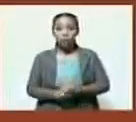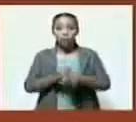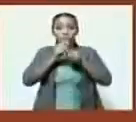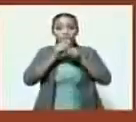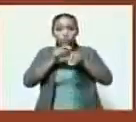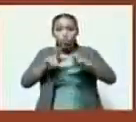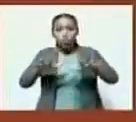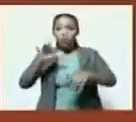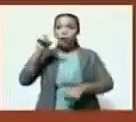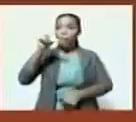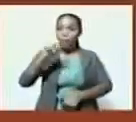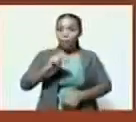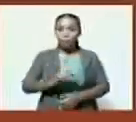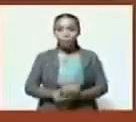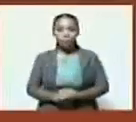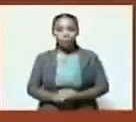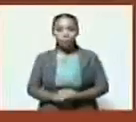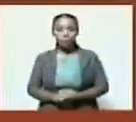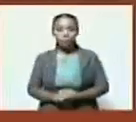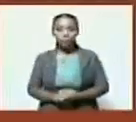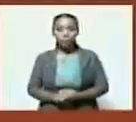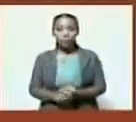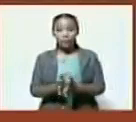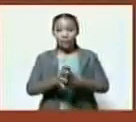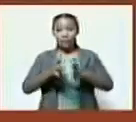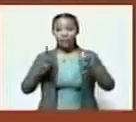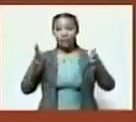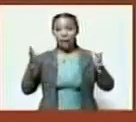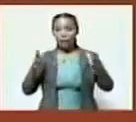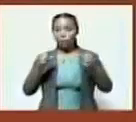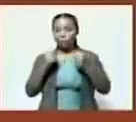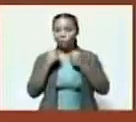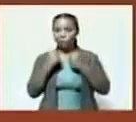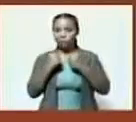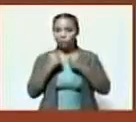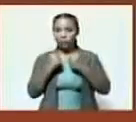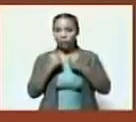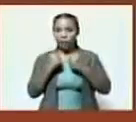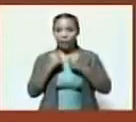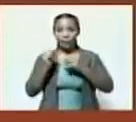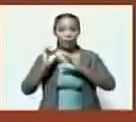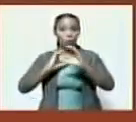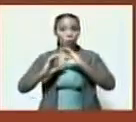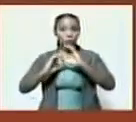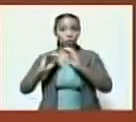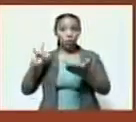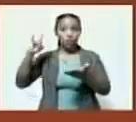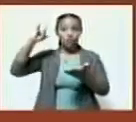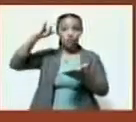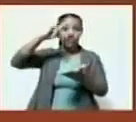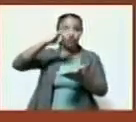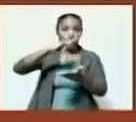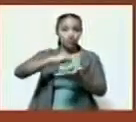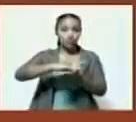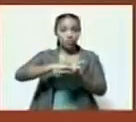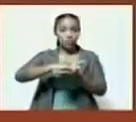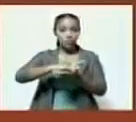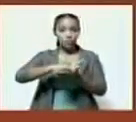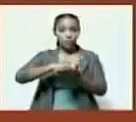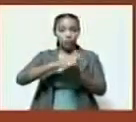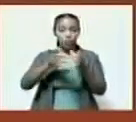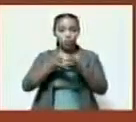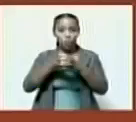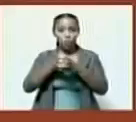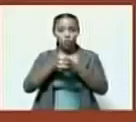desplegado también un gran contingente de medios terrestres, aéreos, tropas,